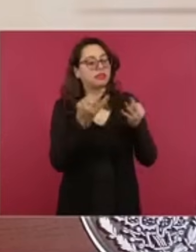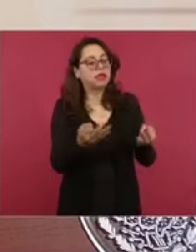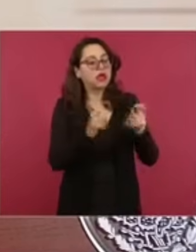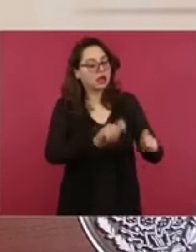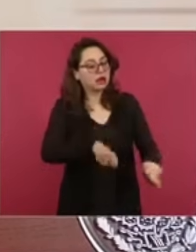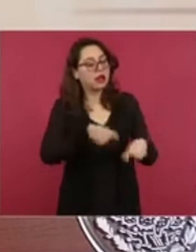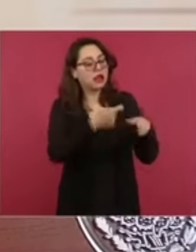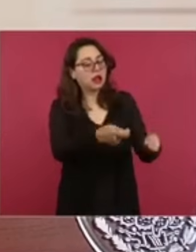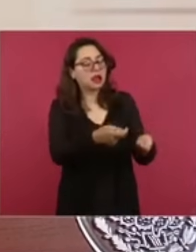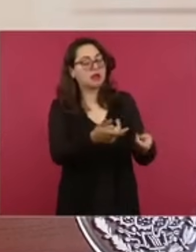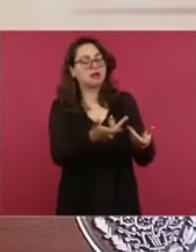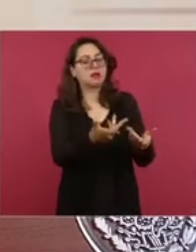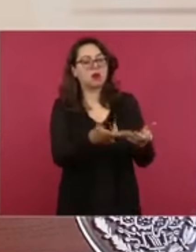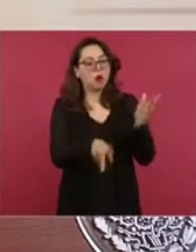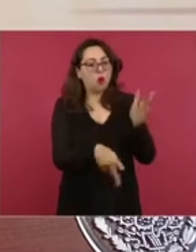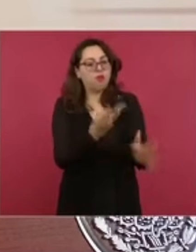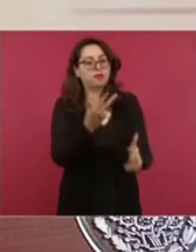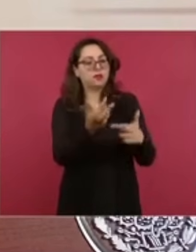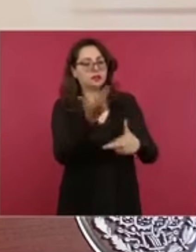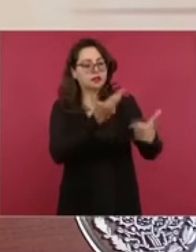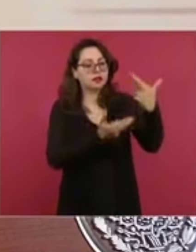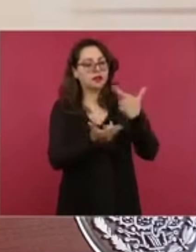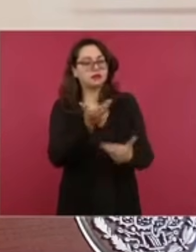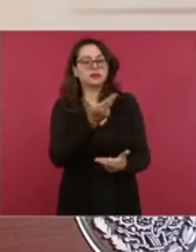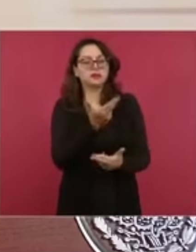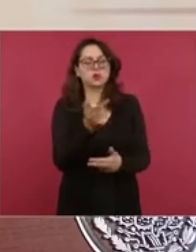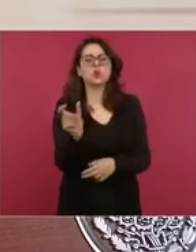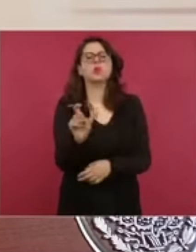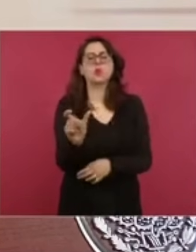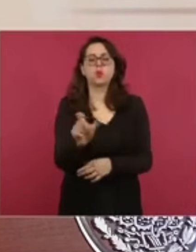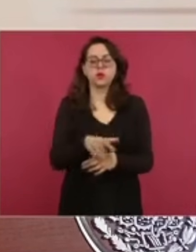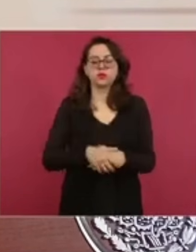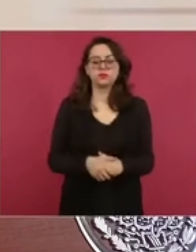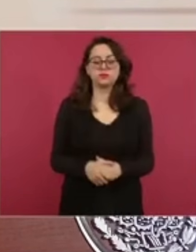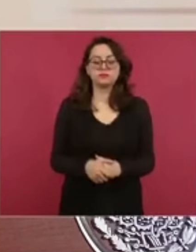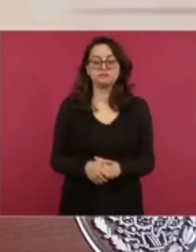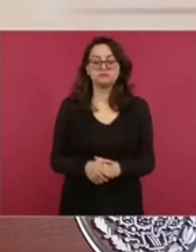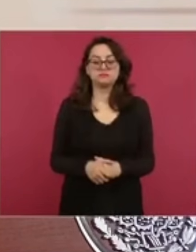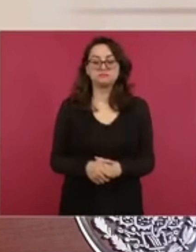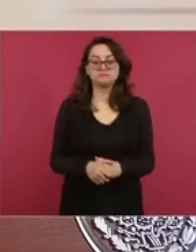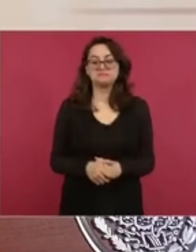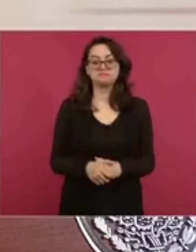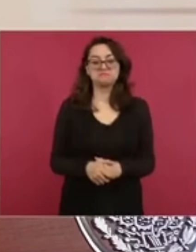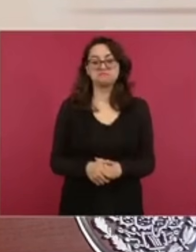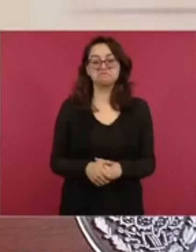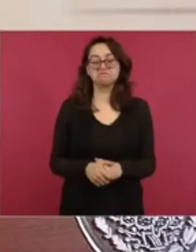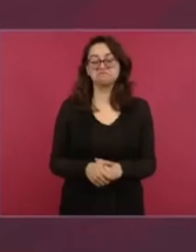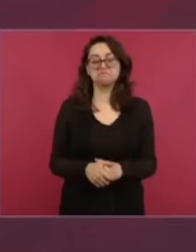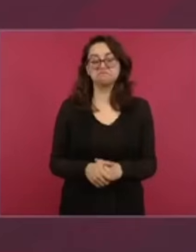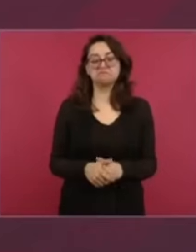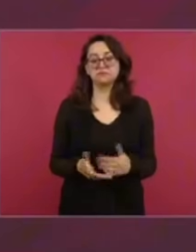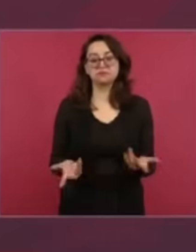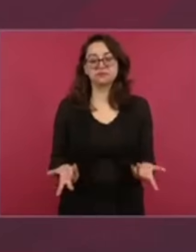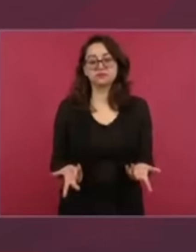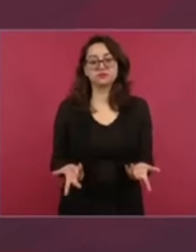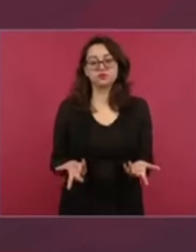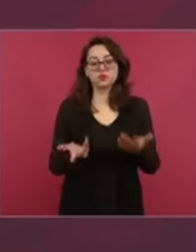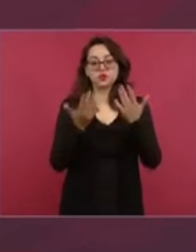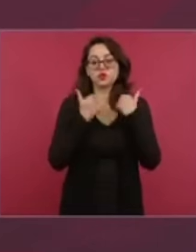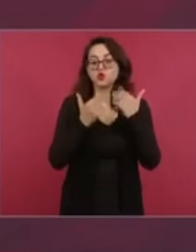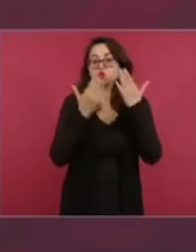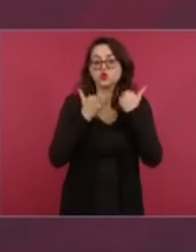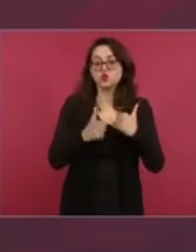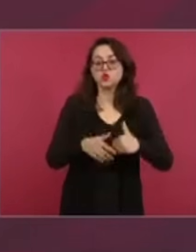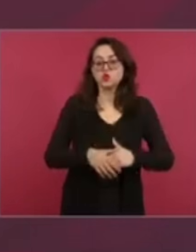arrebatado después de la dotación presidencial del General